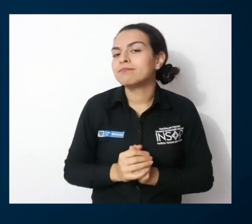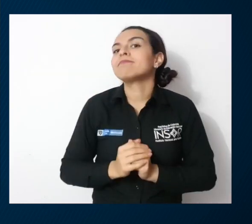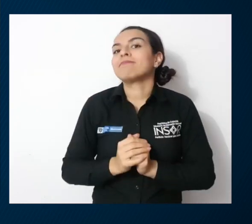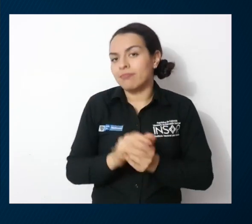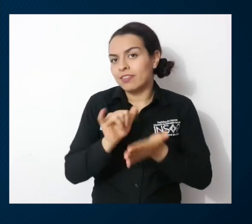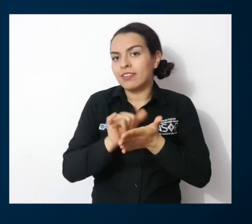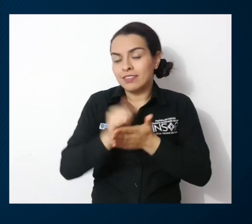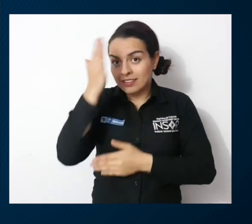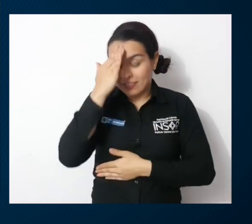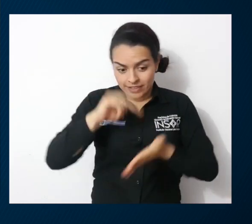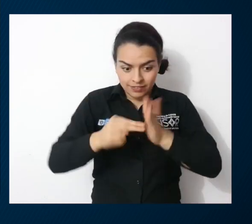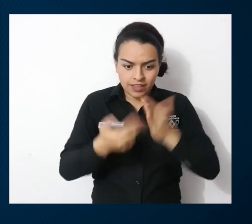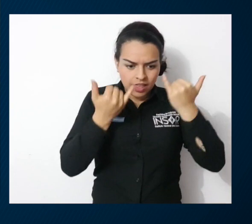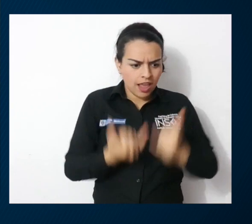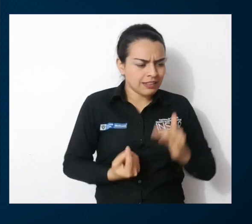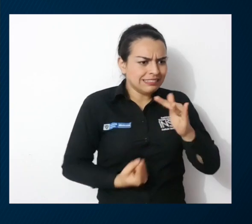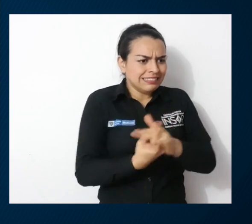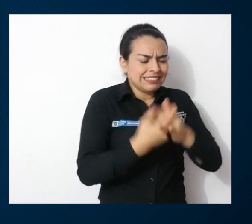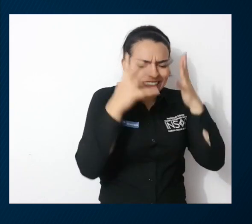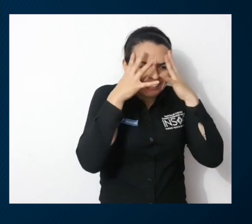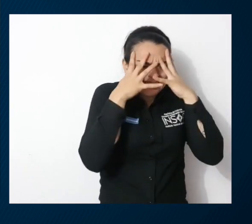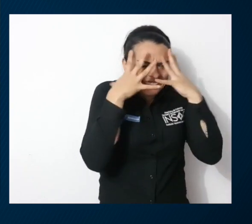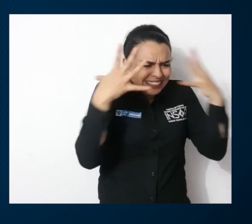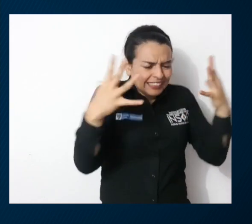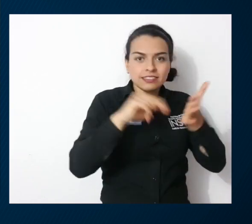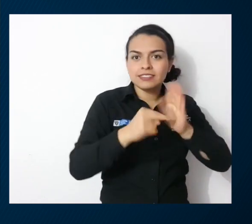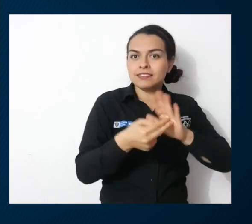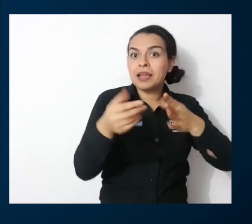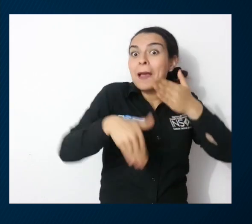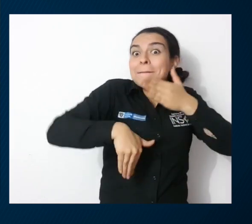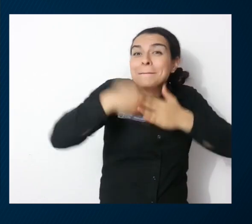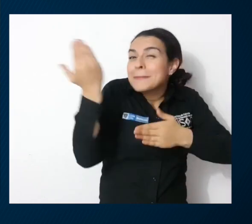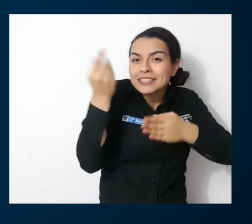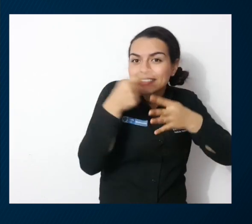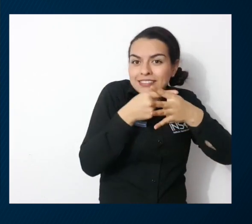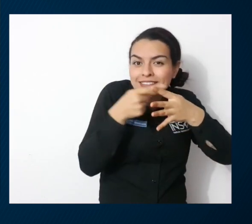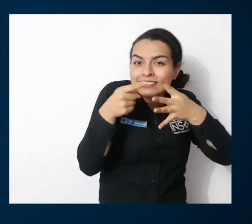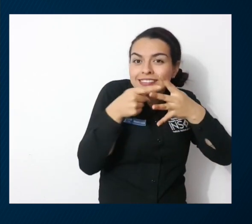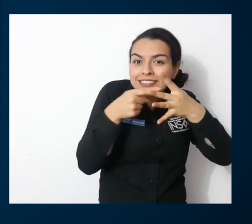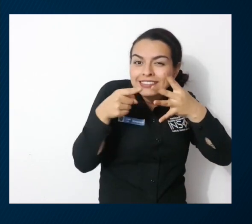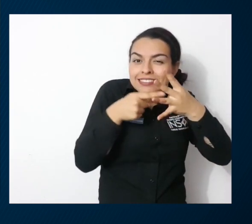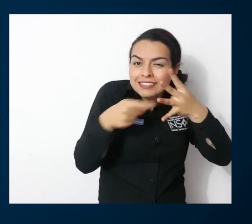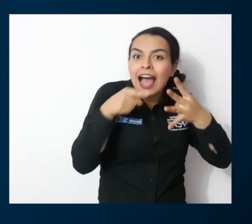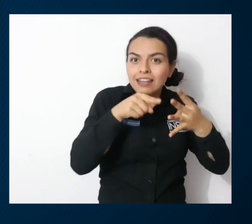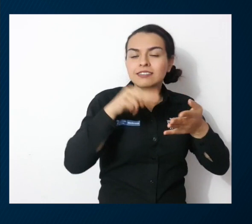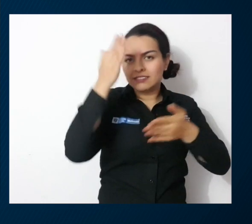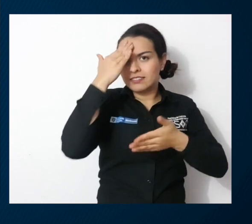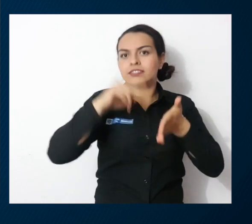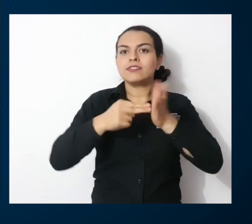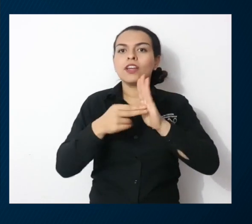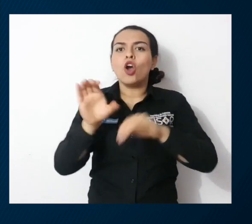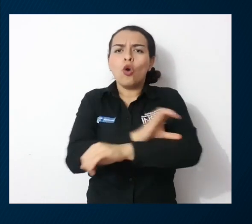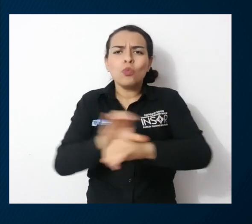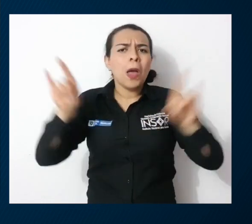Va a llegar un momento en donde vamos a pasar de la etapa crítica de la crisis, que son las primeras semanas, en donde